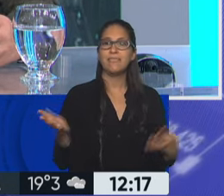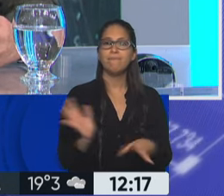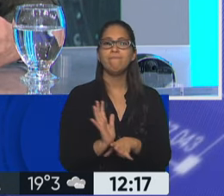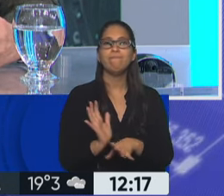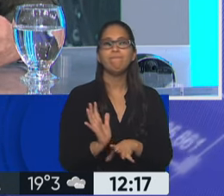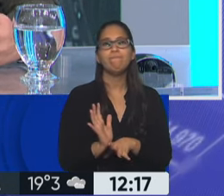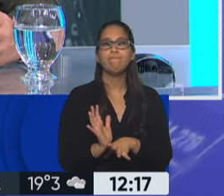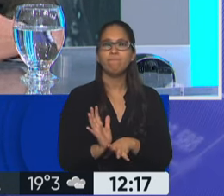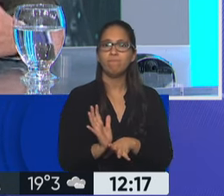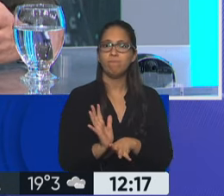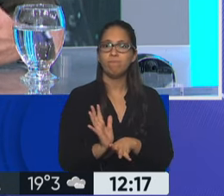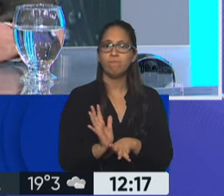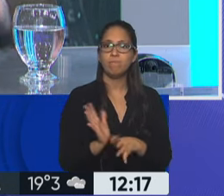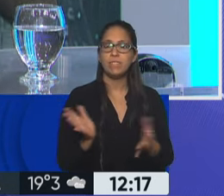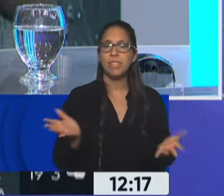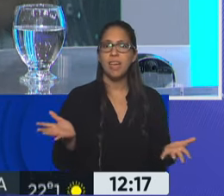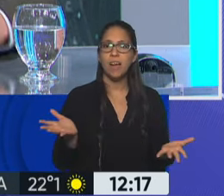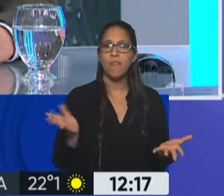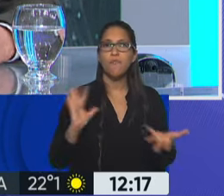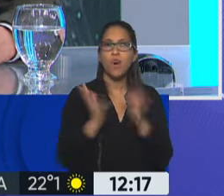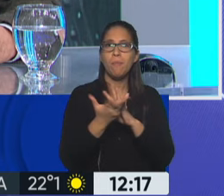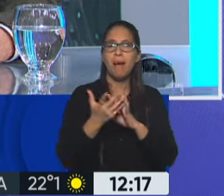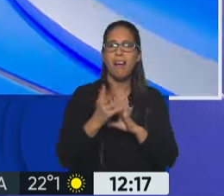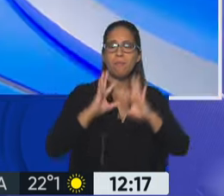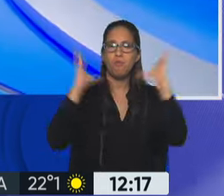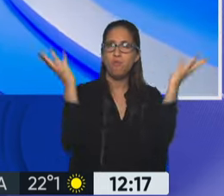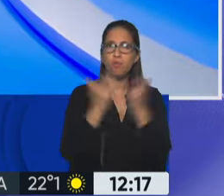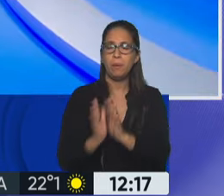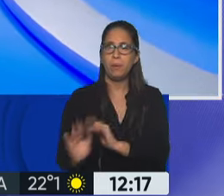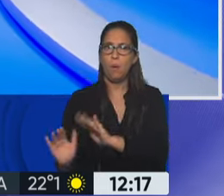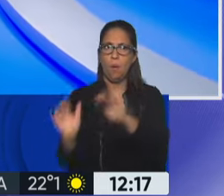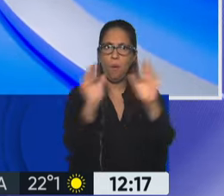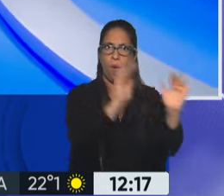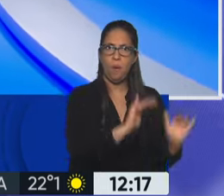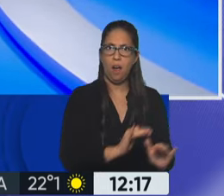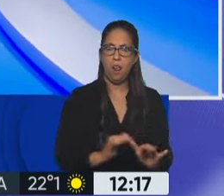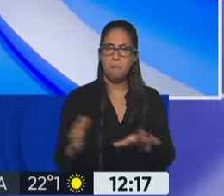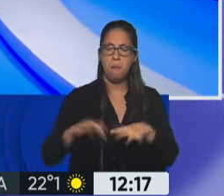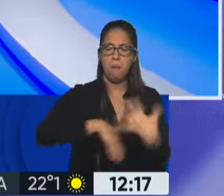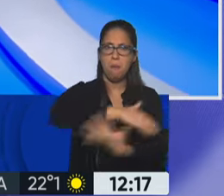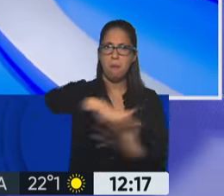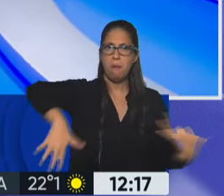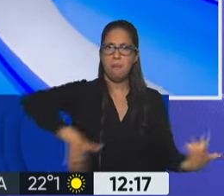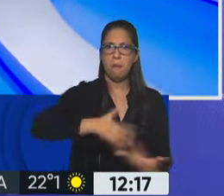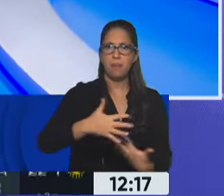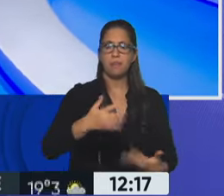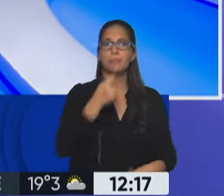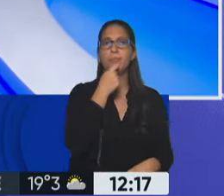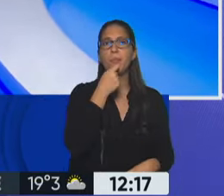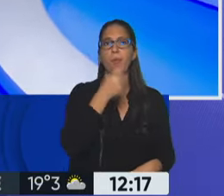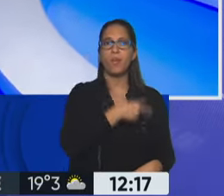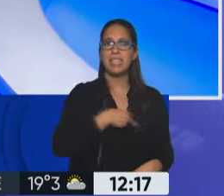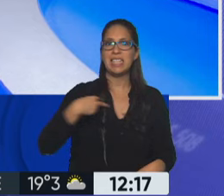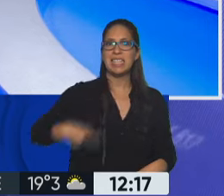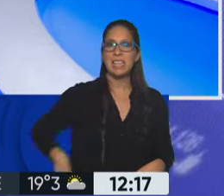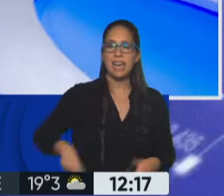una cierto alineamiento porque lo que estamos viendo Es que en el caso de si uno dice China los